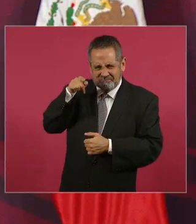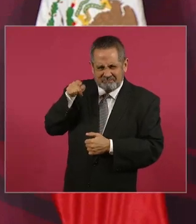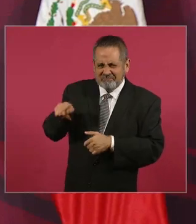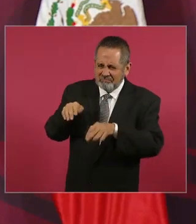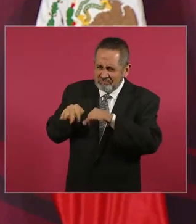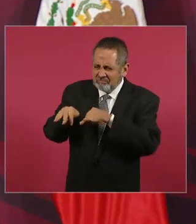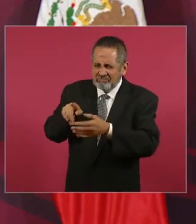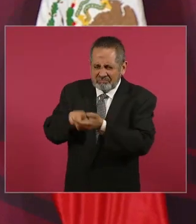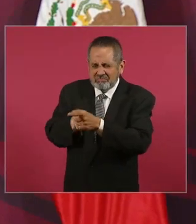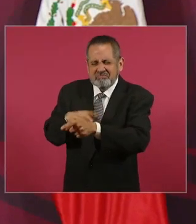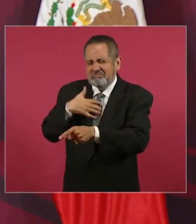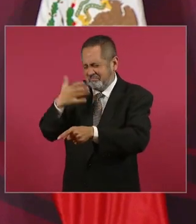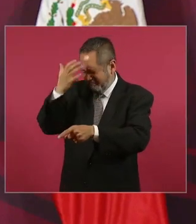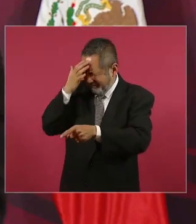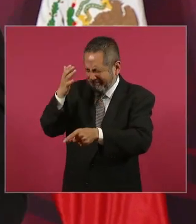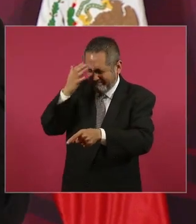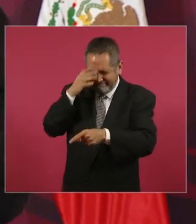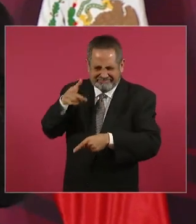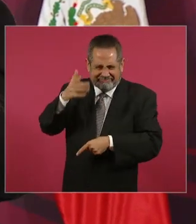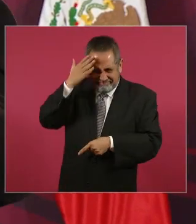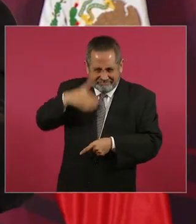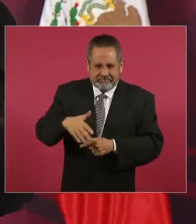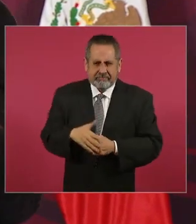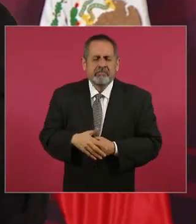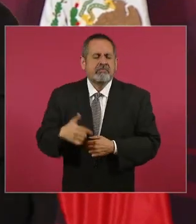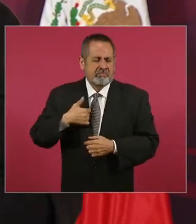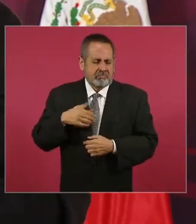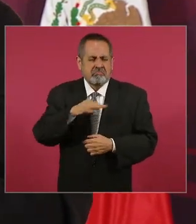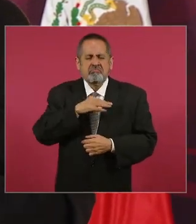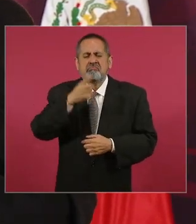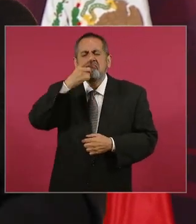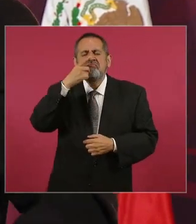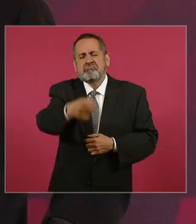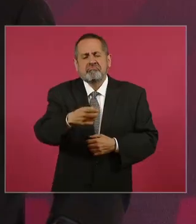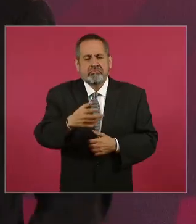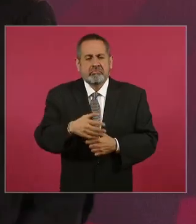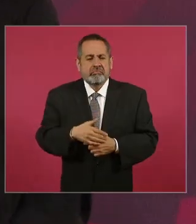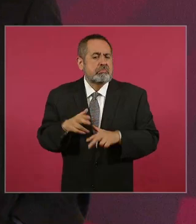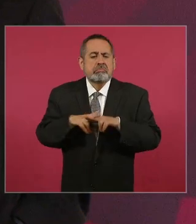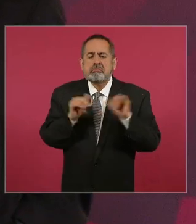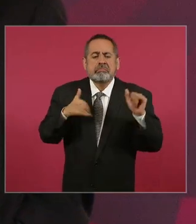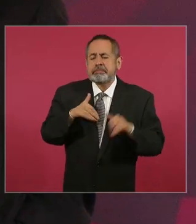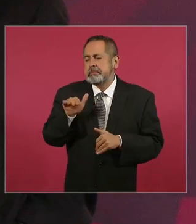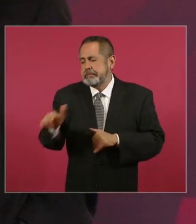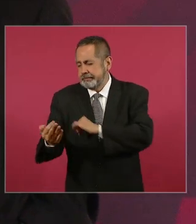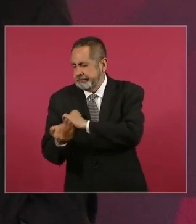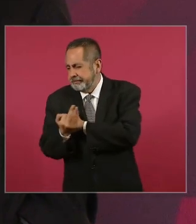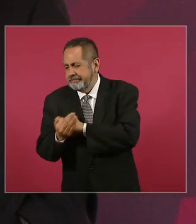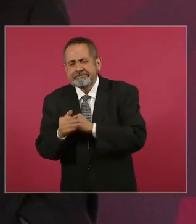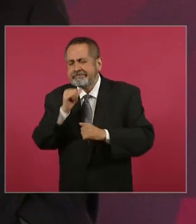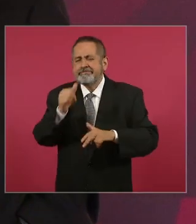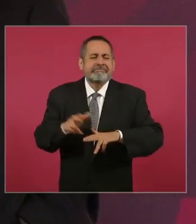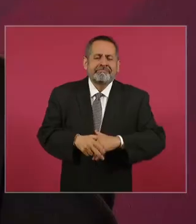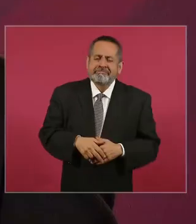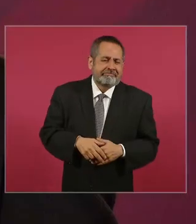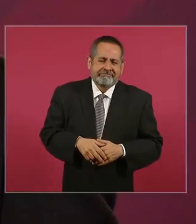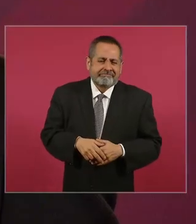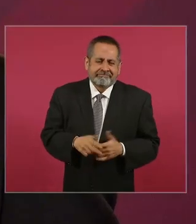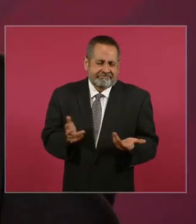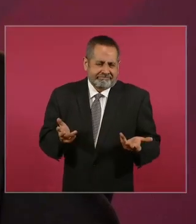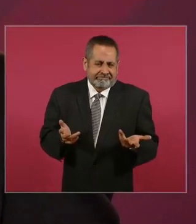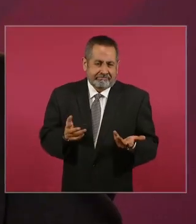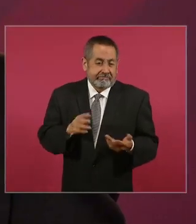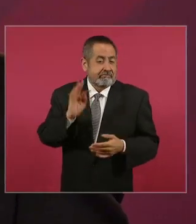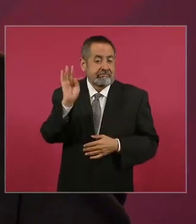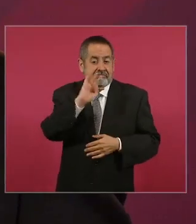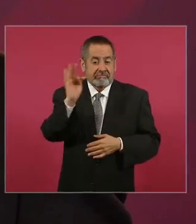oficio. Y por eso tengo autoridad moral. Si no, no estuviese yo aquí. Si